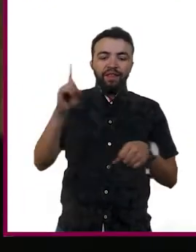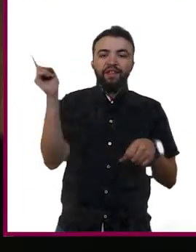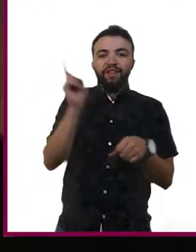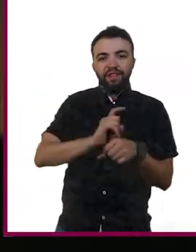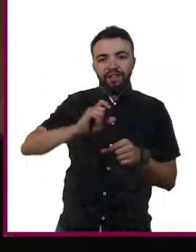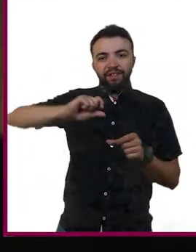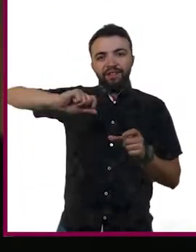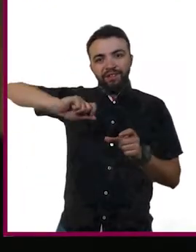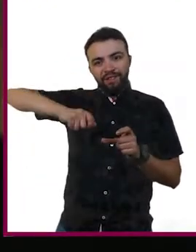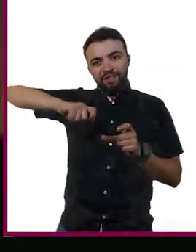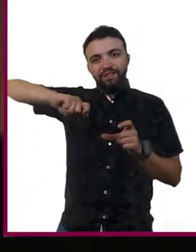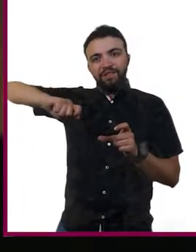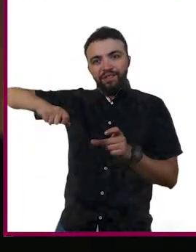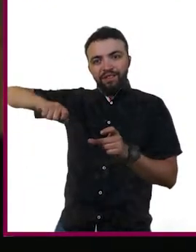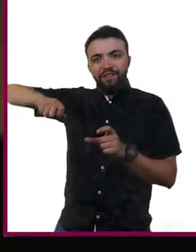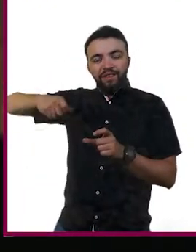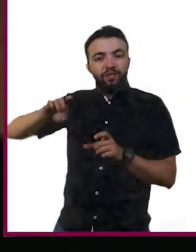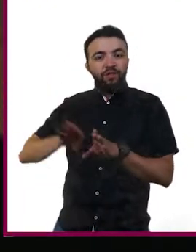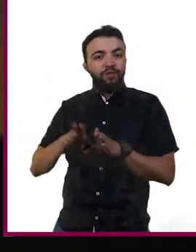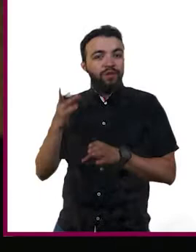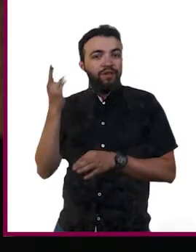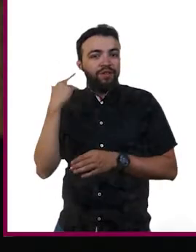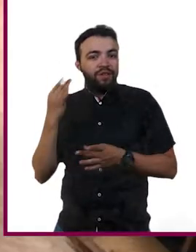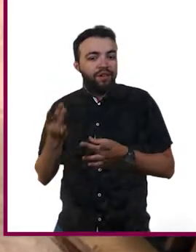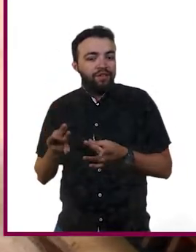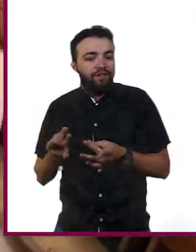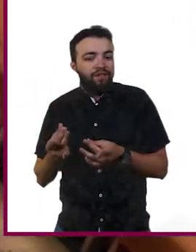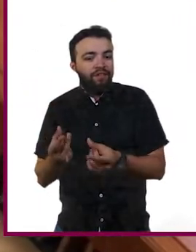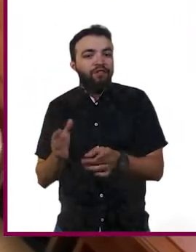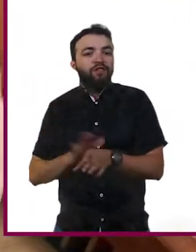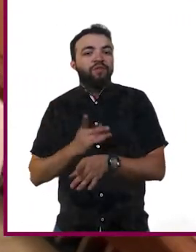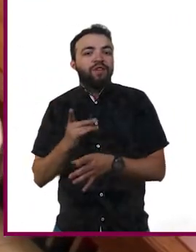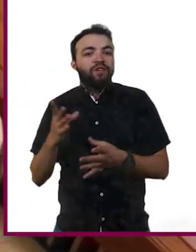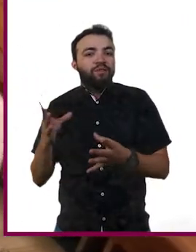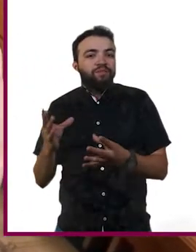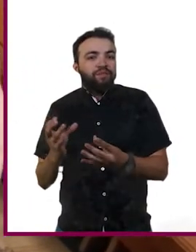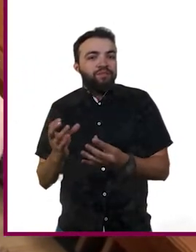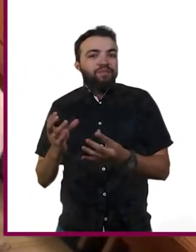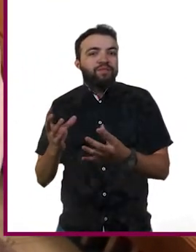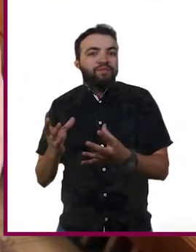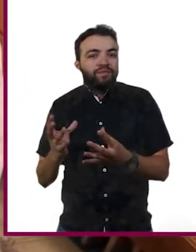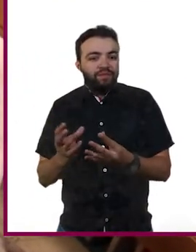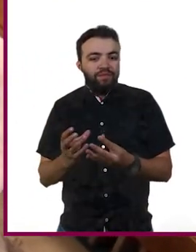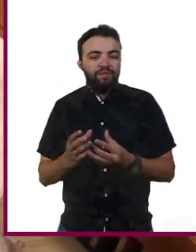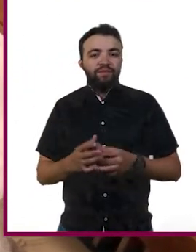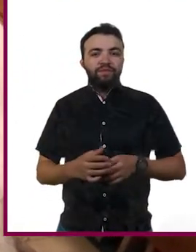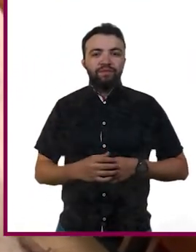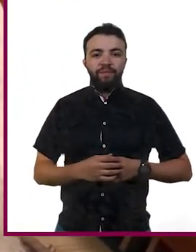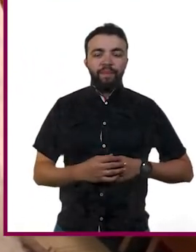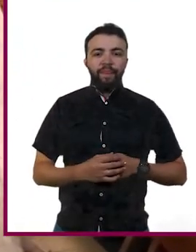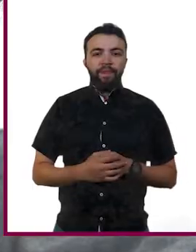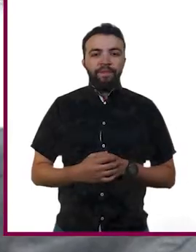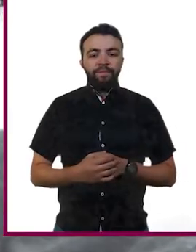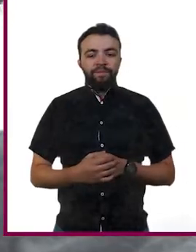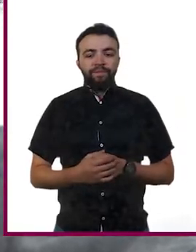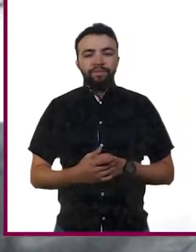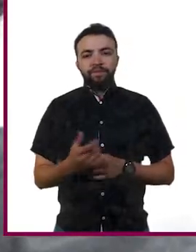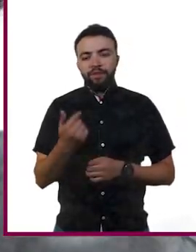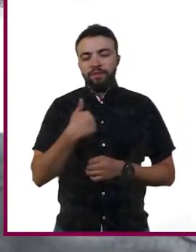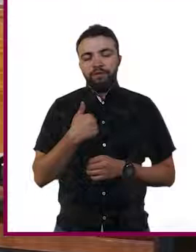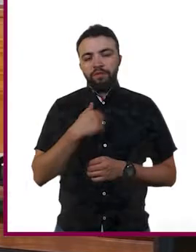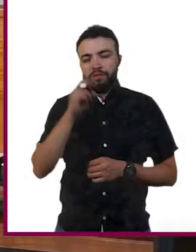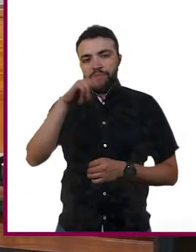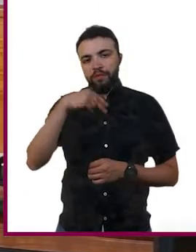básicamente, pues, en sentido estricto, lo tendrías que afinar básicamente diario. Entonces eres tú quien afina el